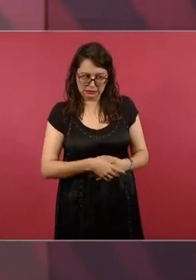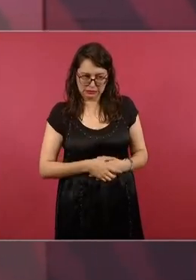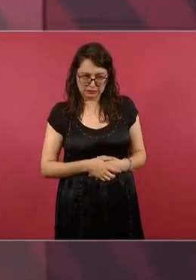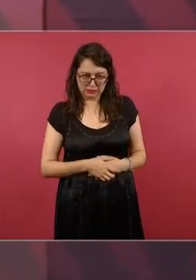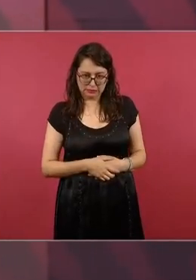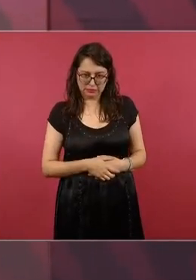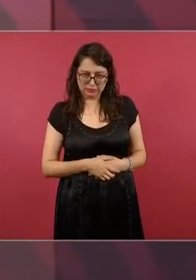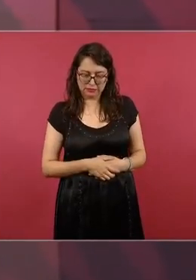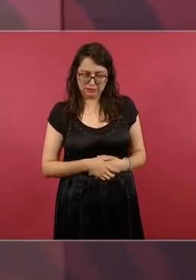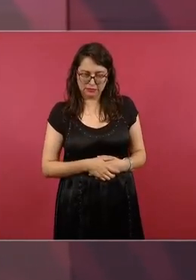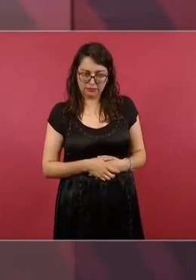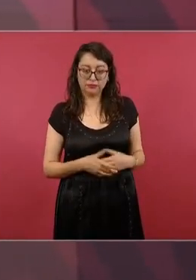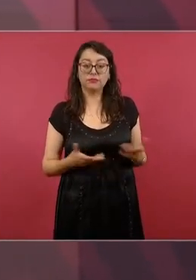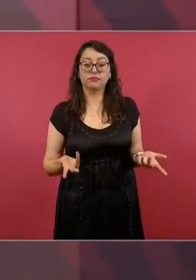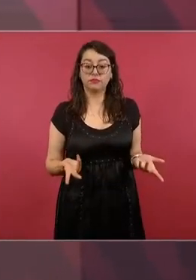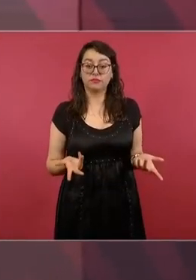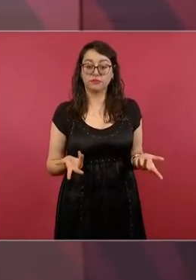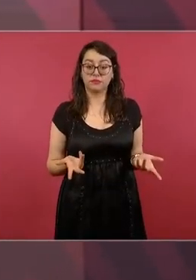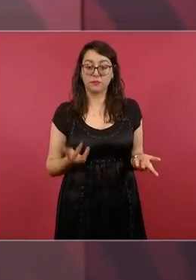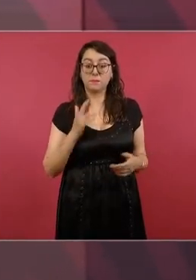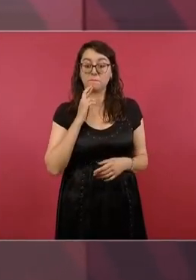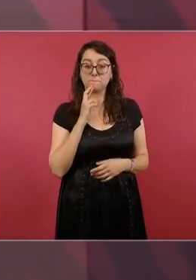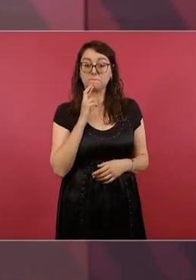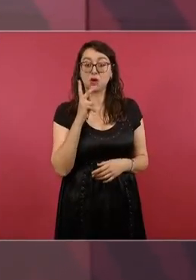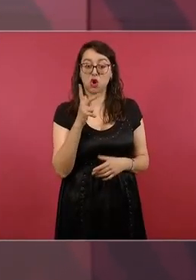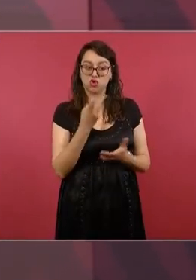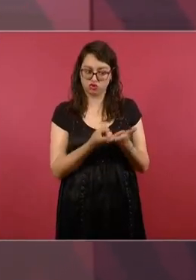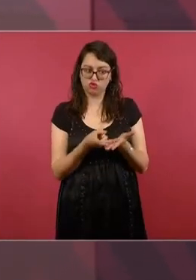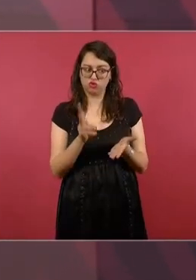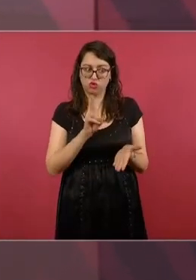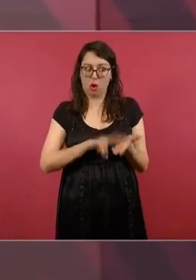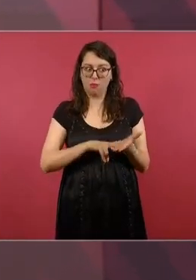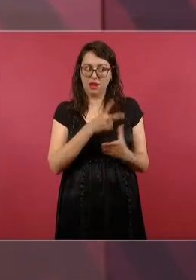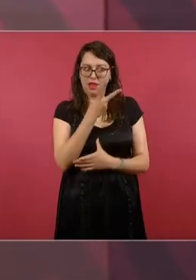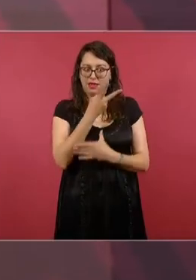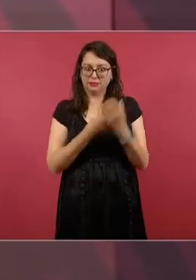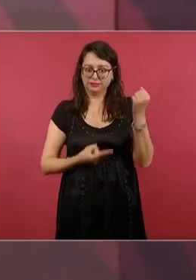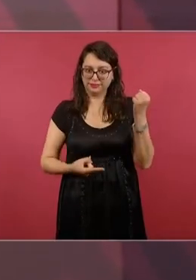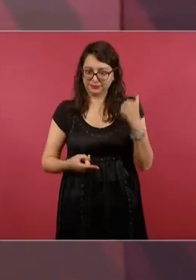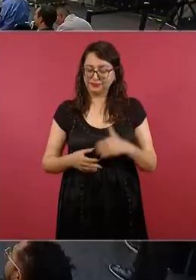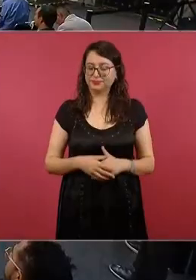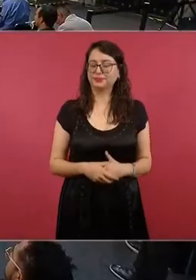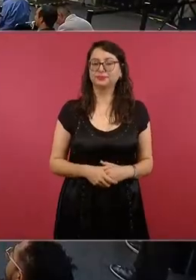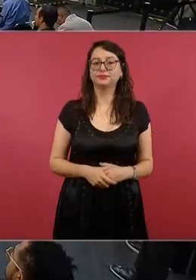Lo mejor es cuando se vinculan